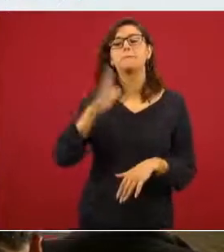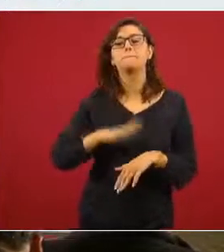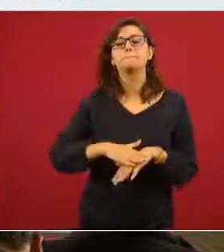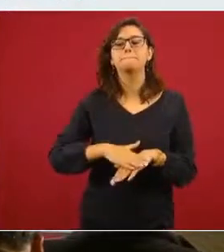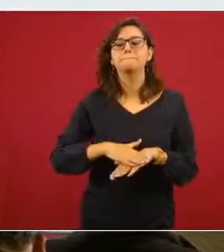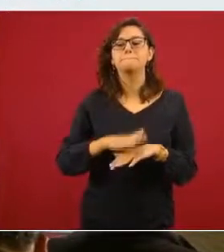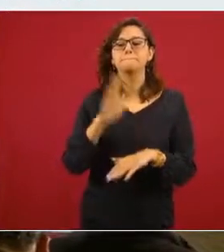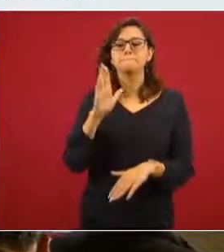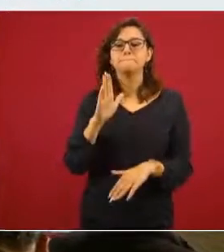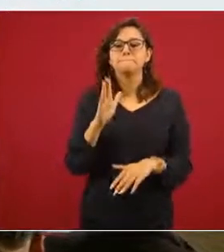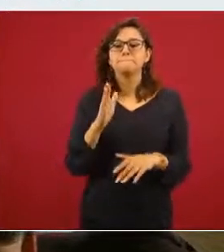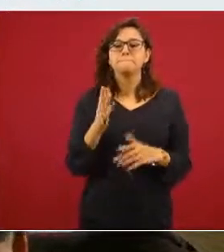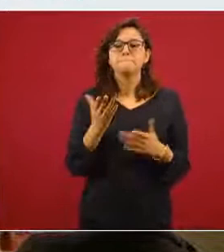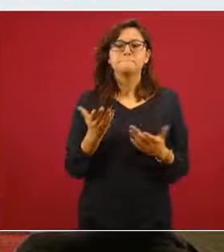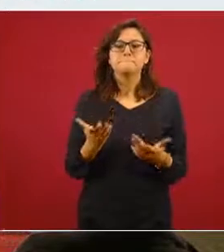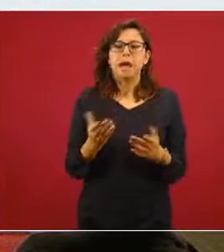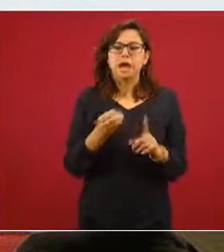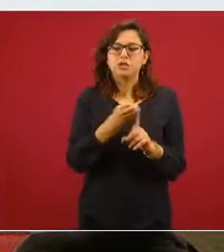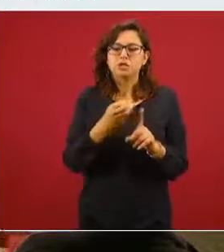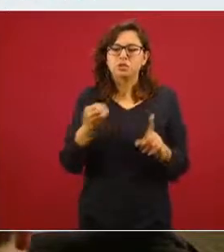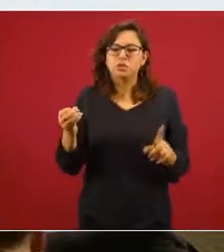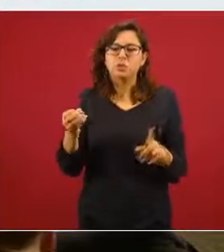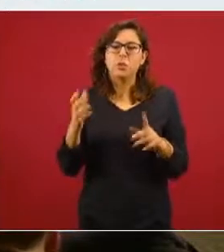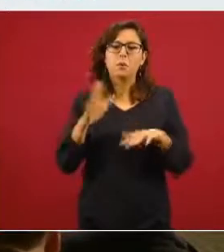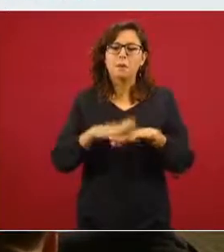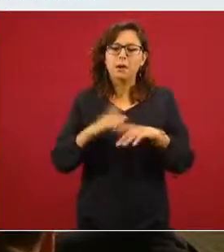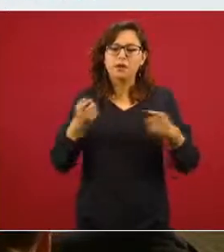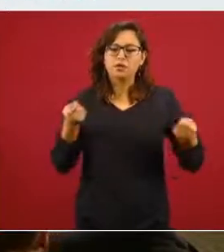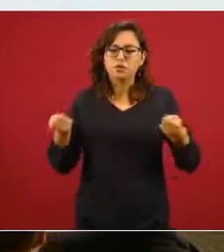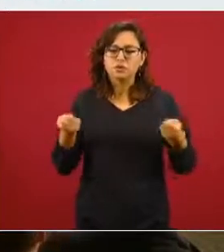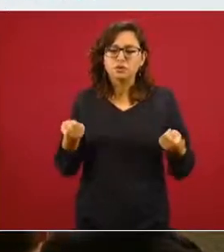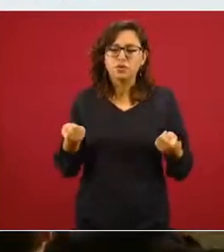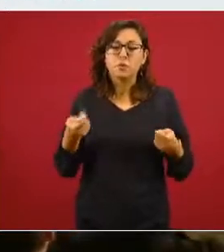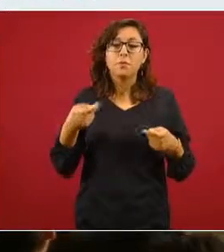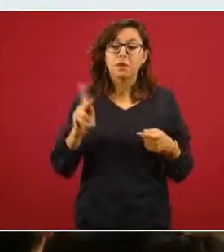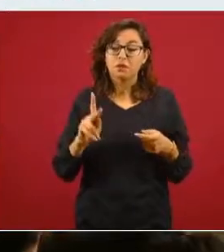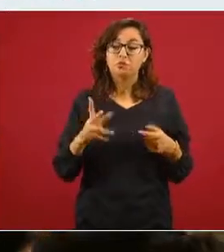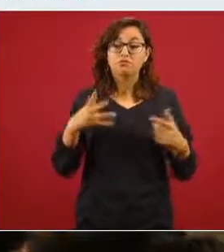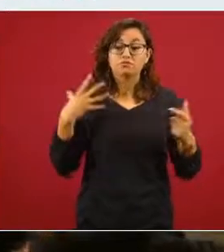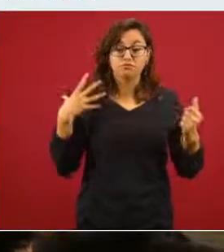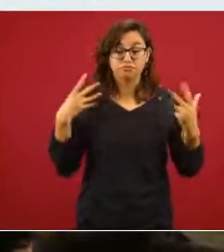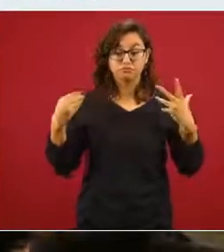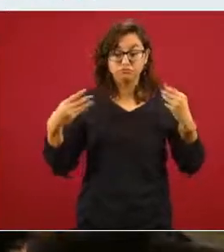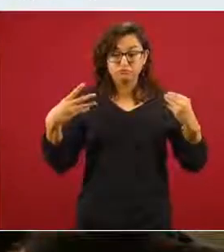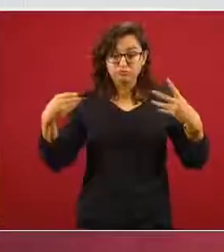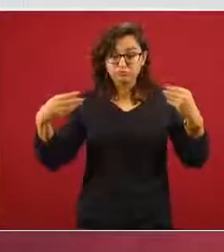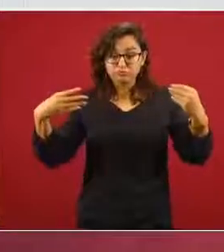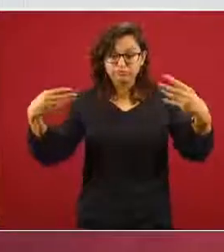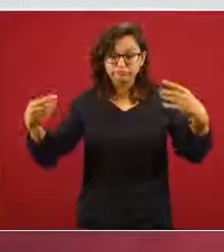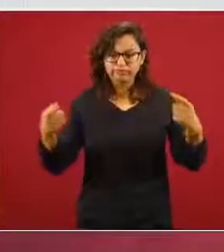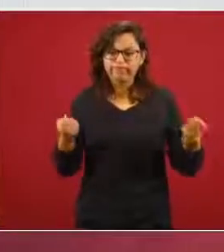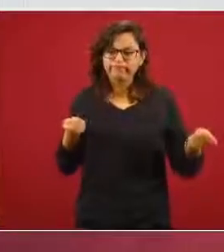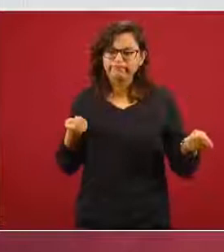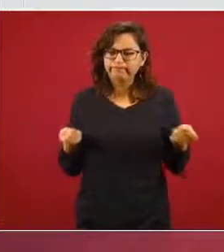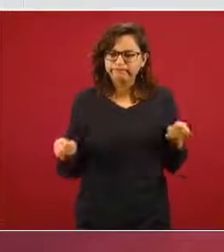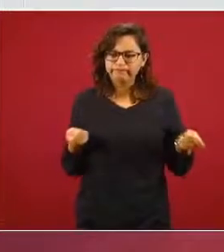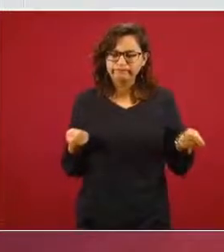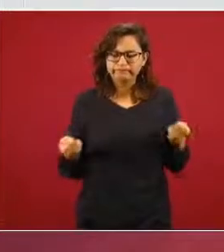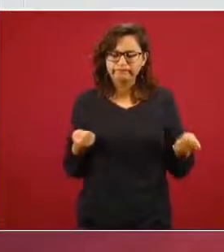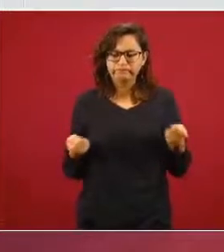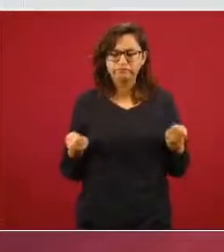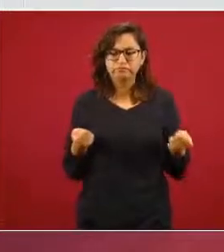en términos de la velocidad de crecimiento, lograron reducir la propagación con mucho apego a las intervenciones